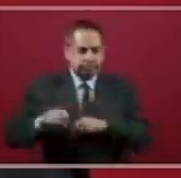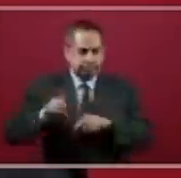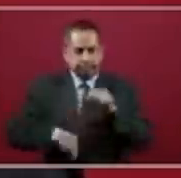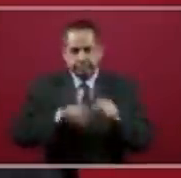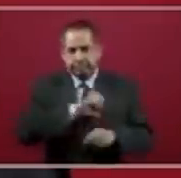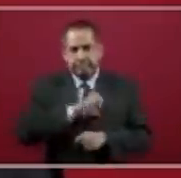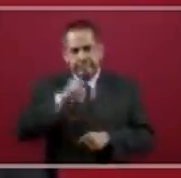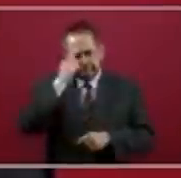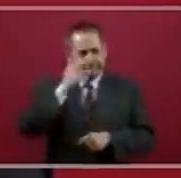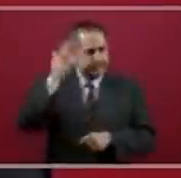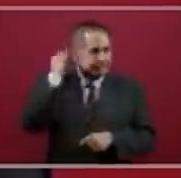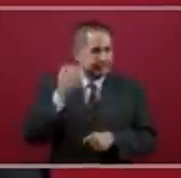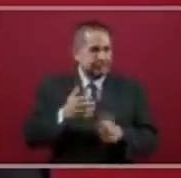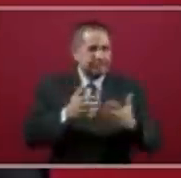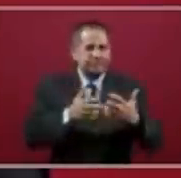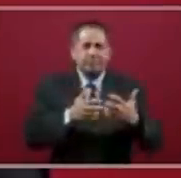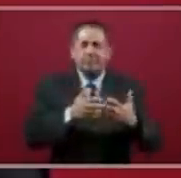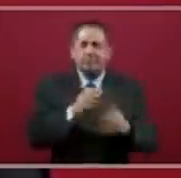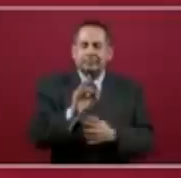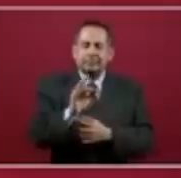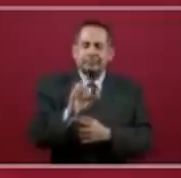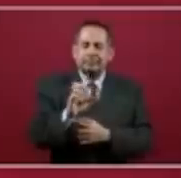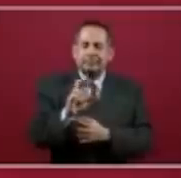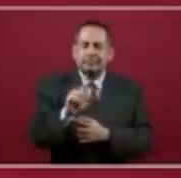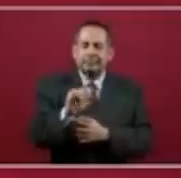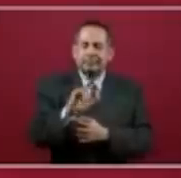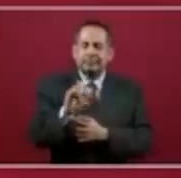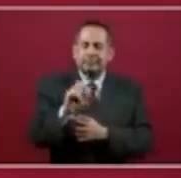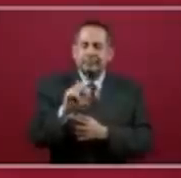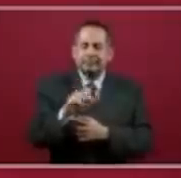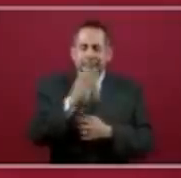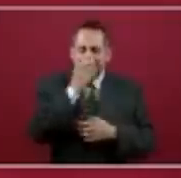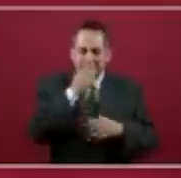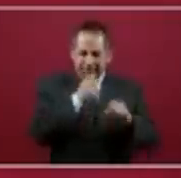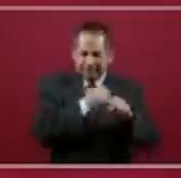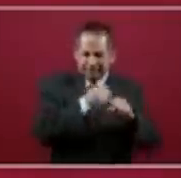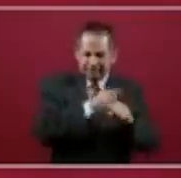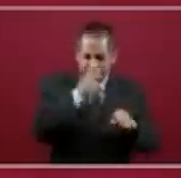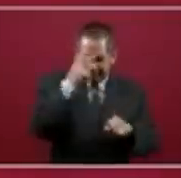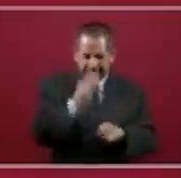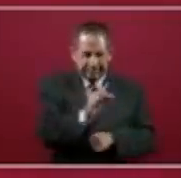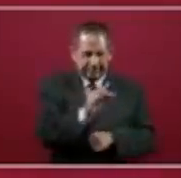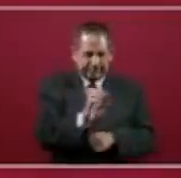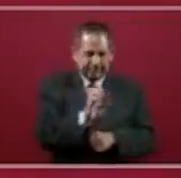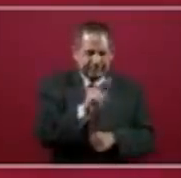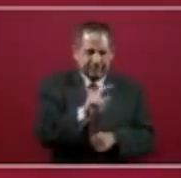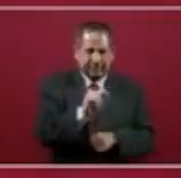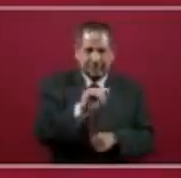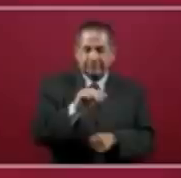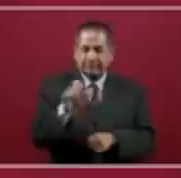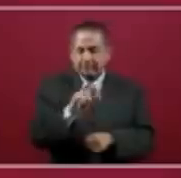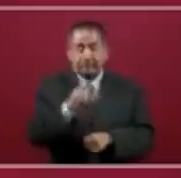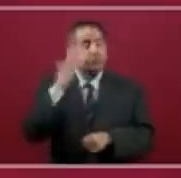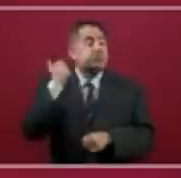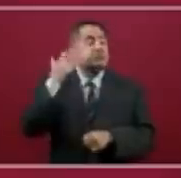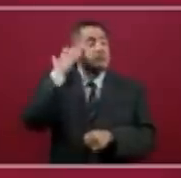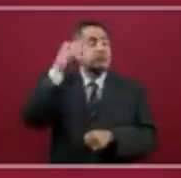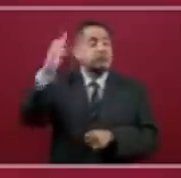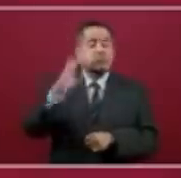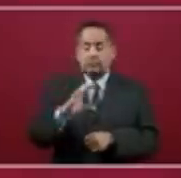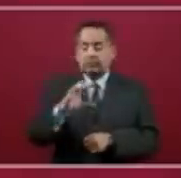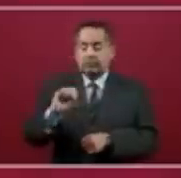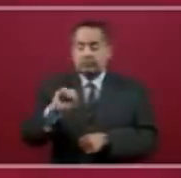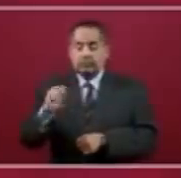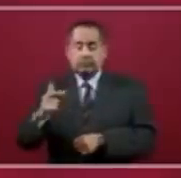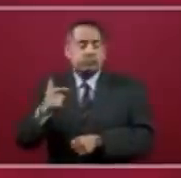privatizó Fertilizantes Mexicanos? Fertimex, en la época de Salinas.